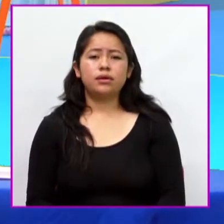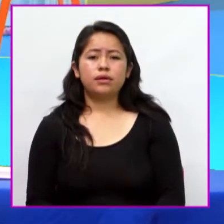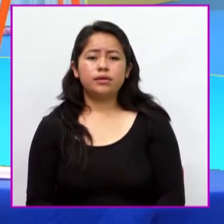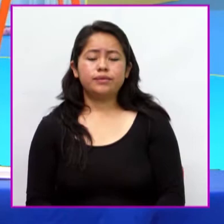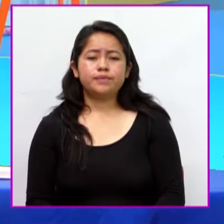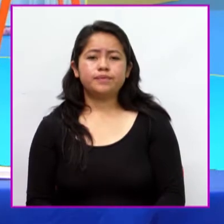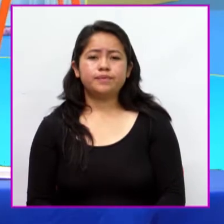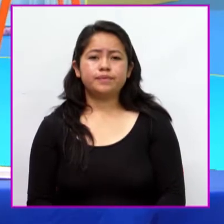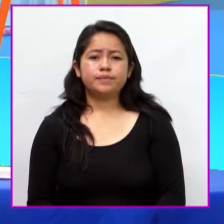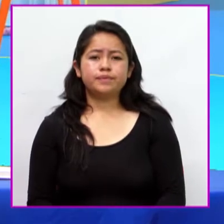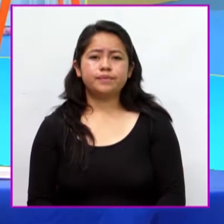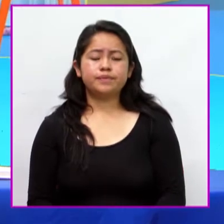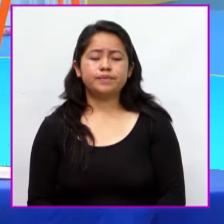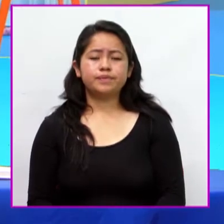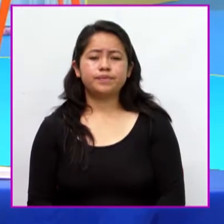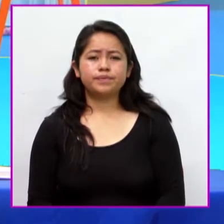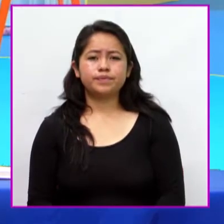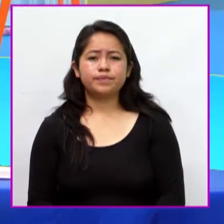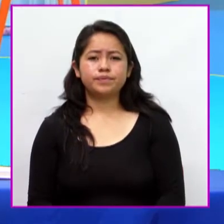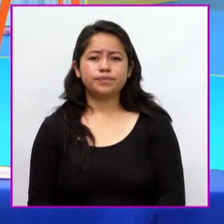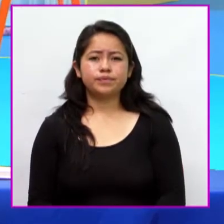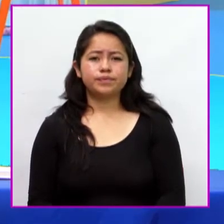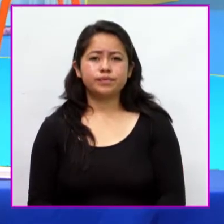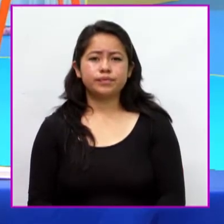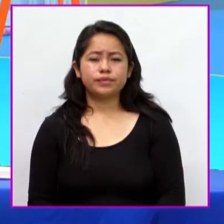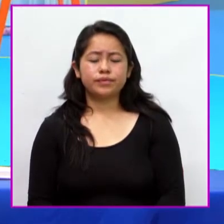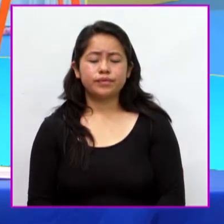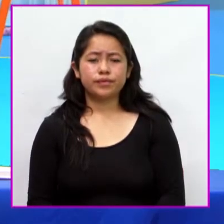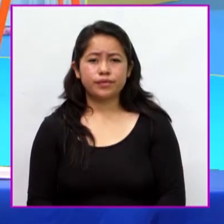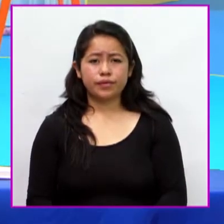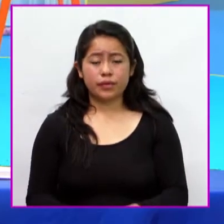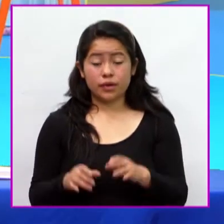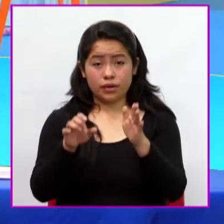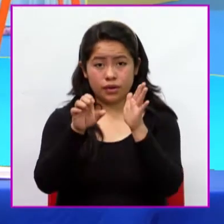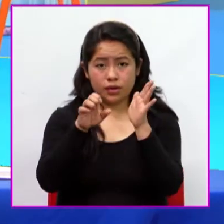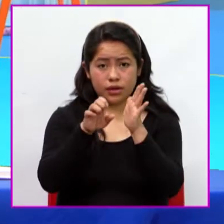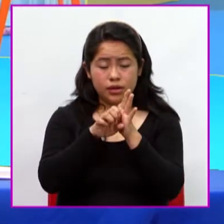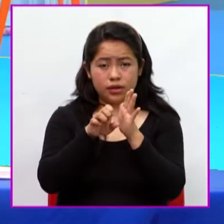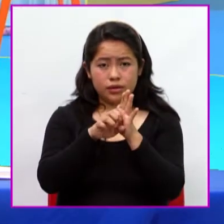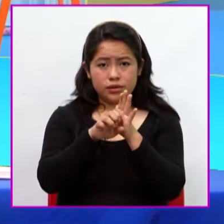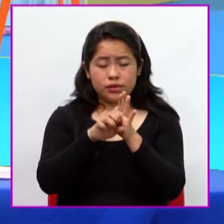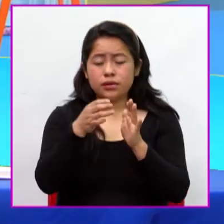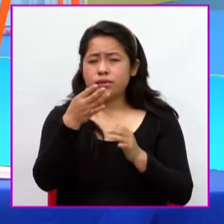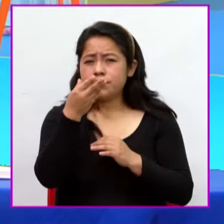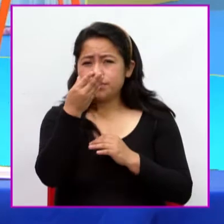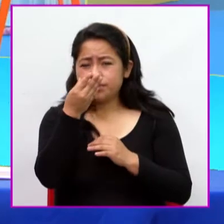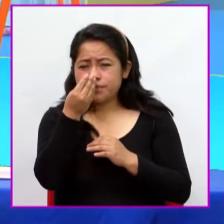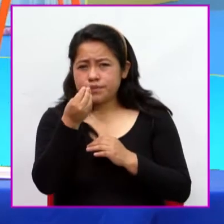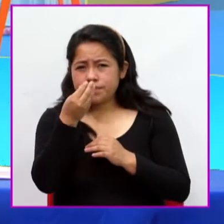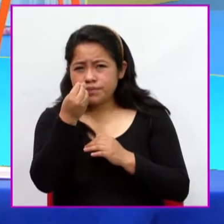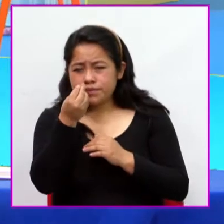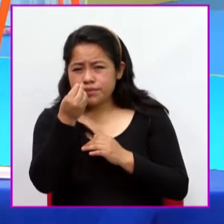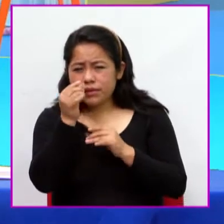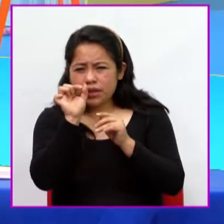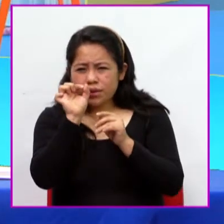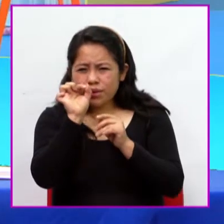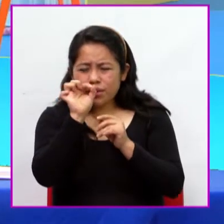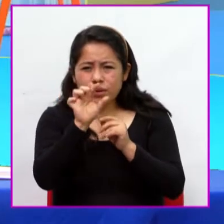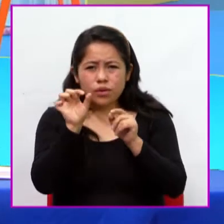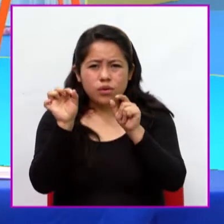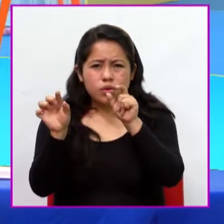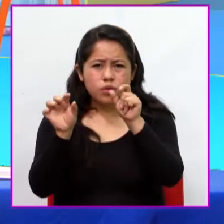Es a través de las gotitas que una persona enferma puede